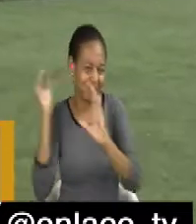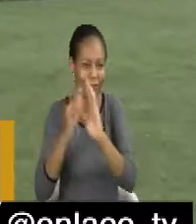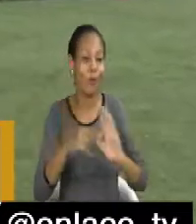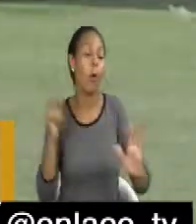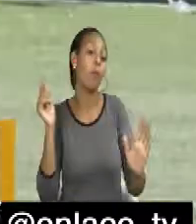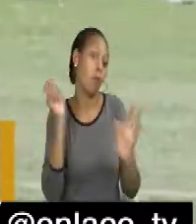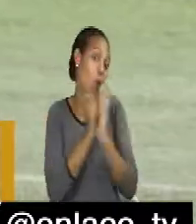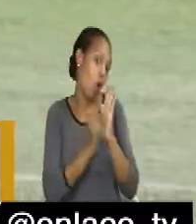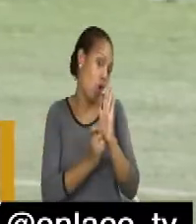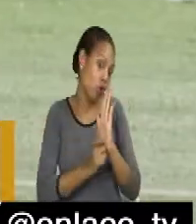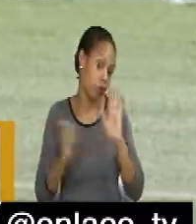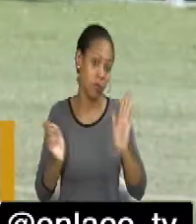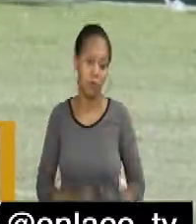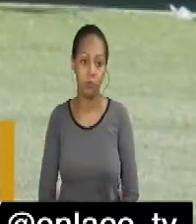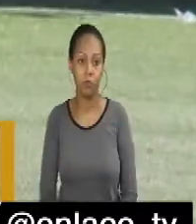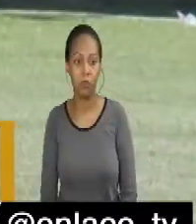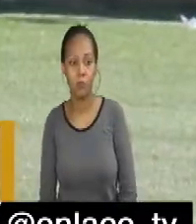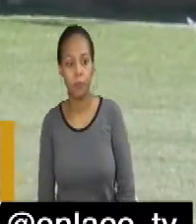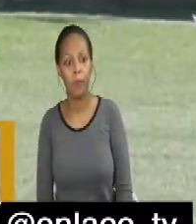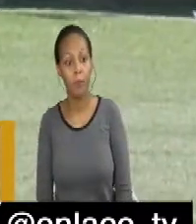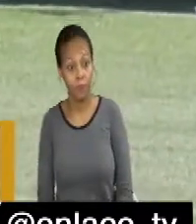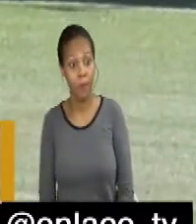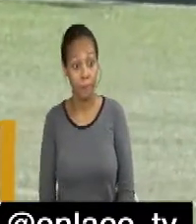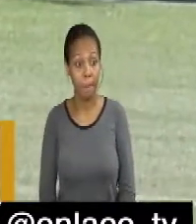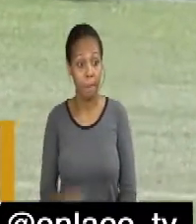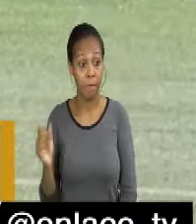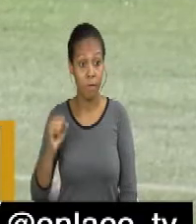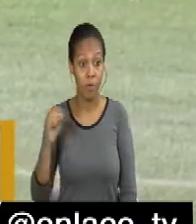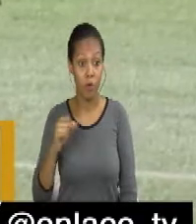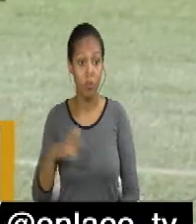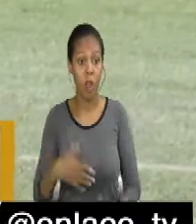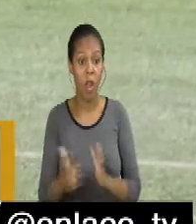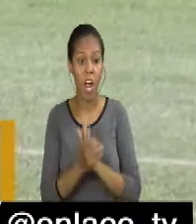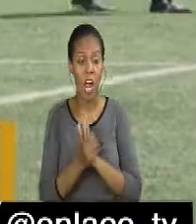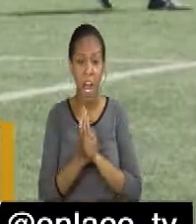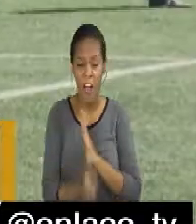de puntos posibles. Sin lugar a dudas, se vivirá un encuentro con la rapidez,